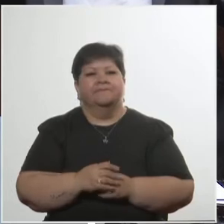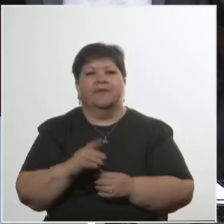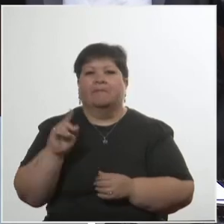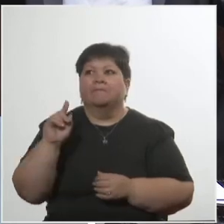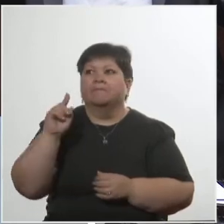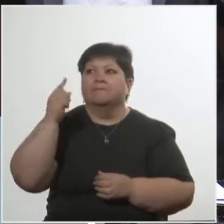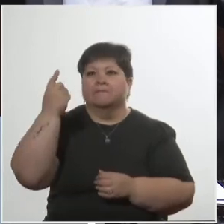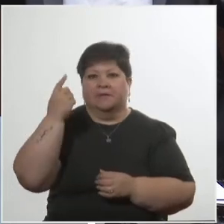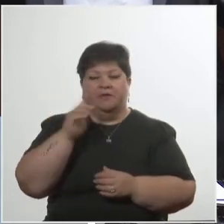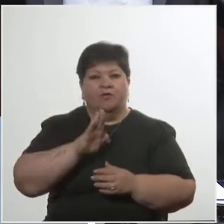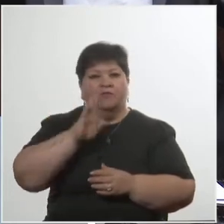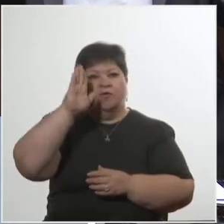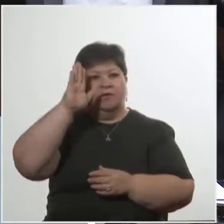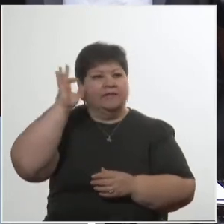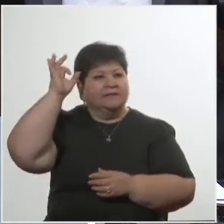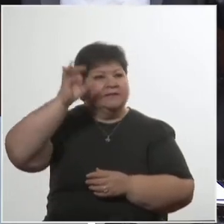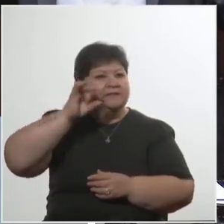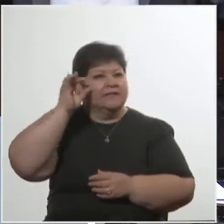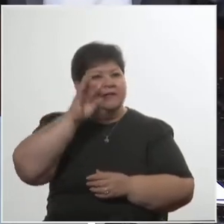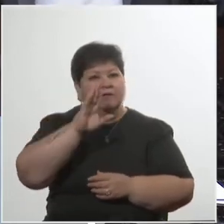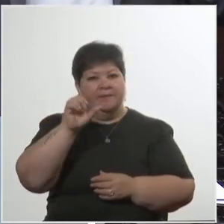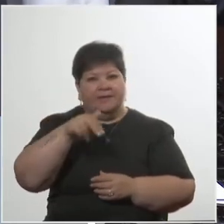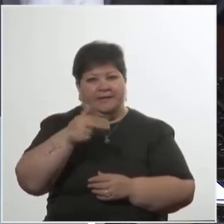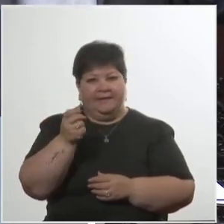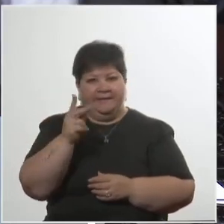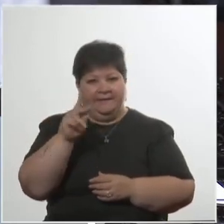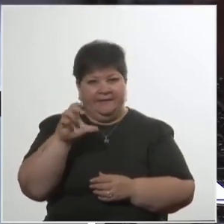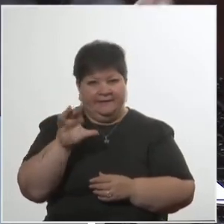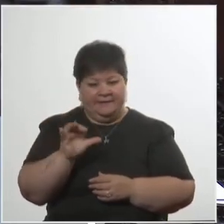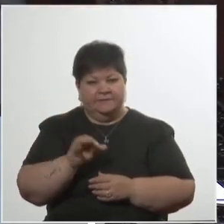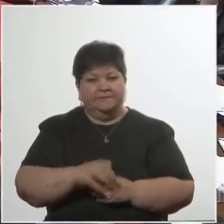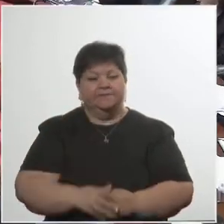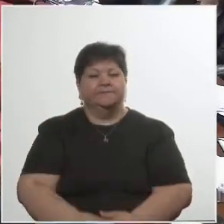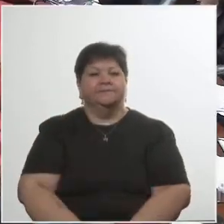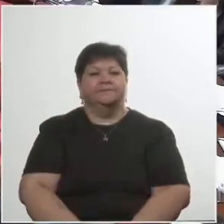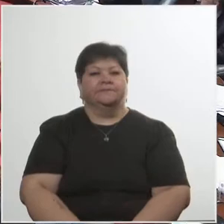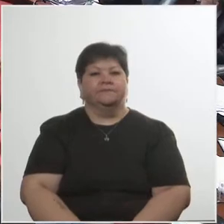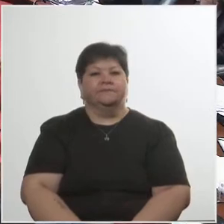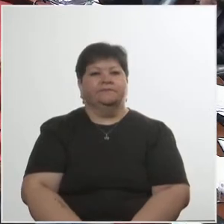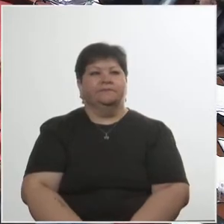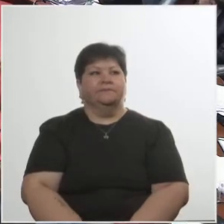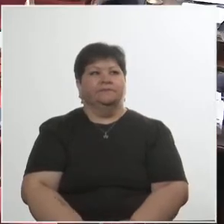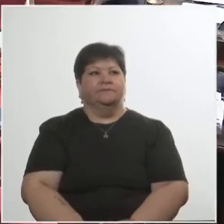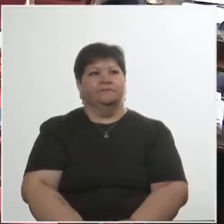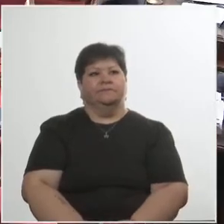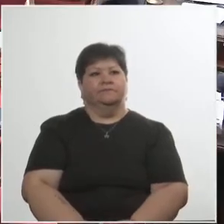agotar lo que propuso el senador penadés por la afirmativa sírvaselo expresar